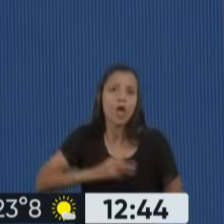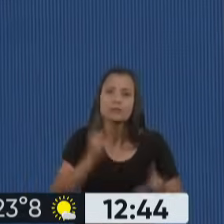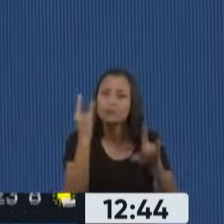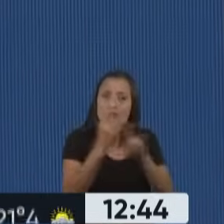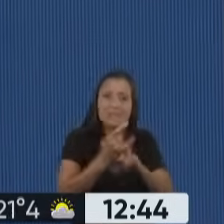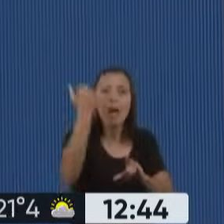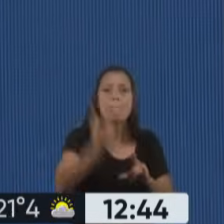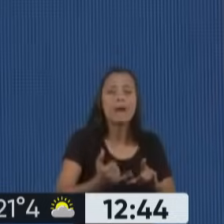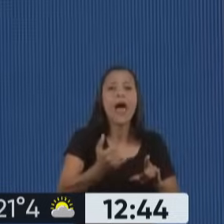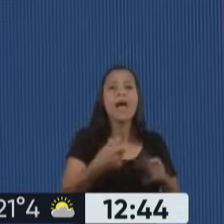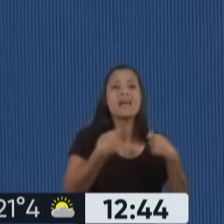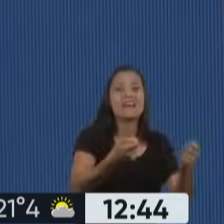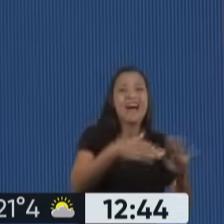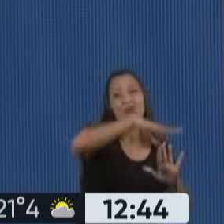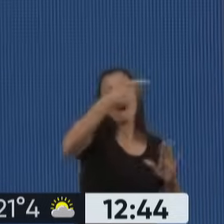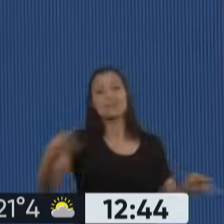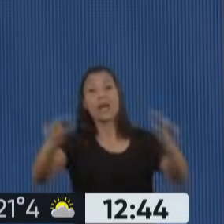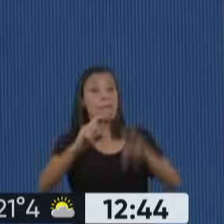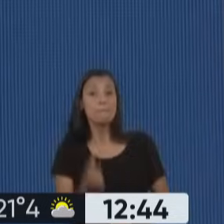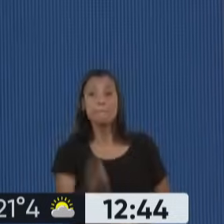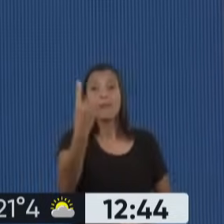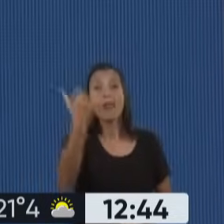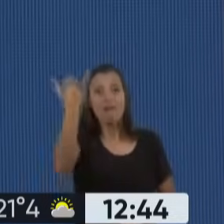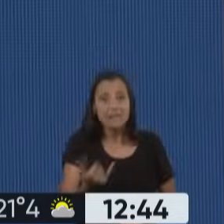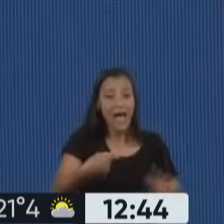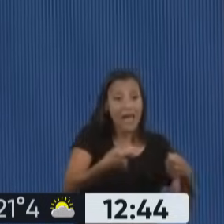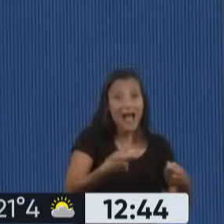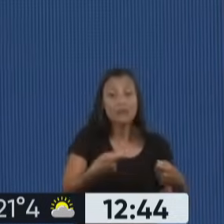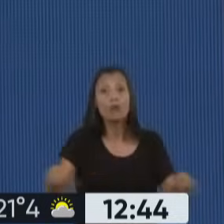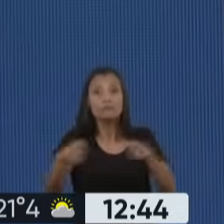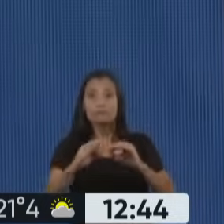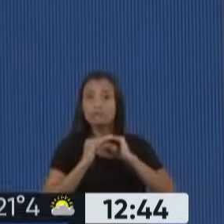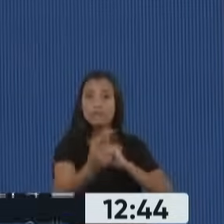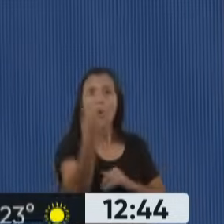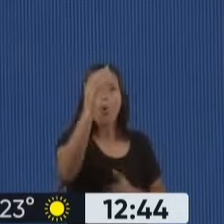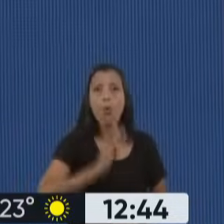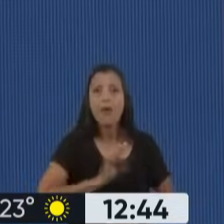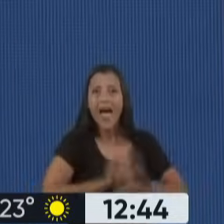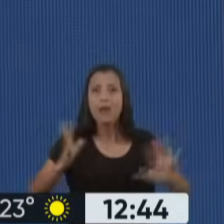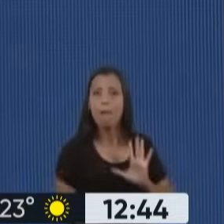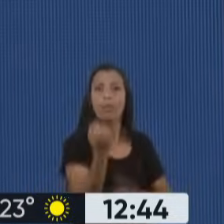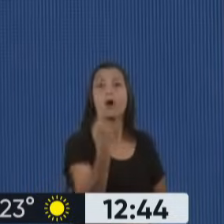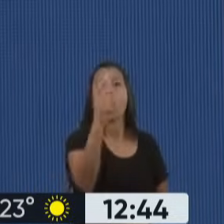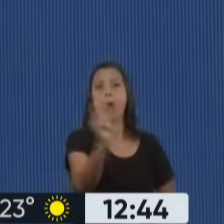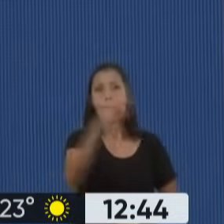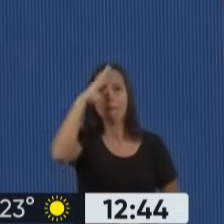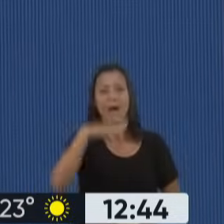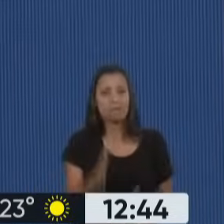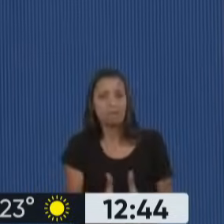déficit fiscal, fue el primer año que tuvimos equilibrio fiscal en un año y lo logramos en un solo mes.